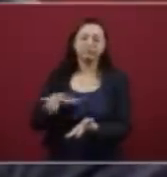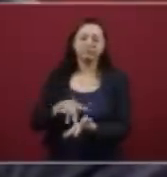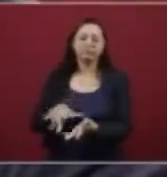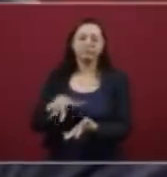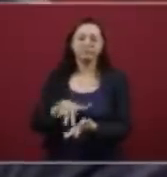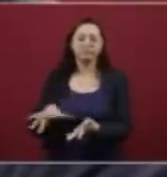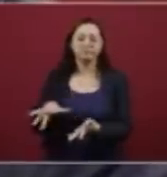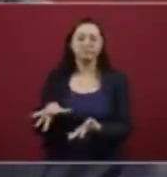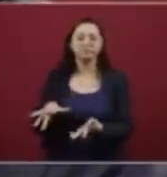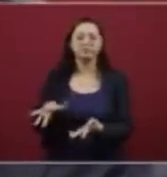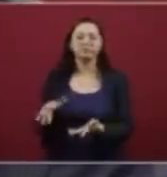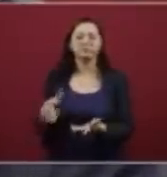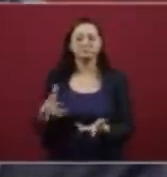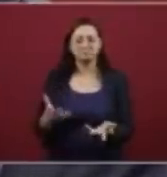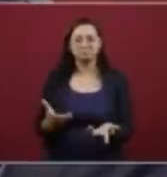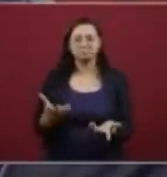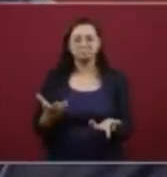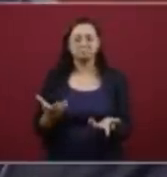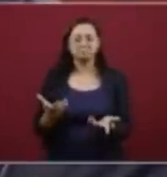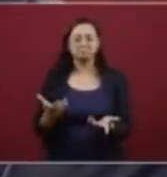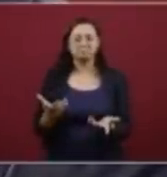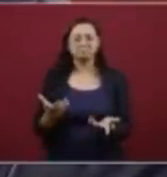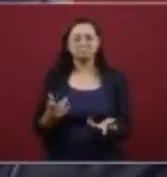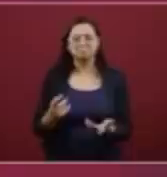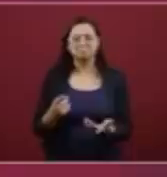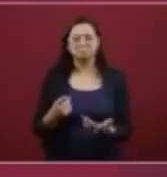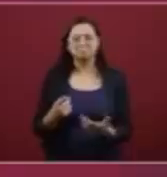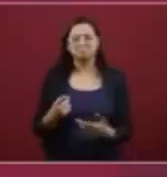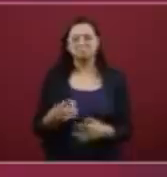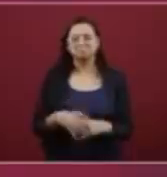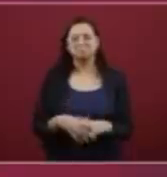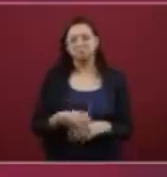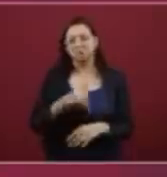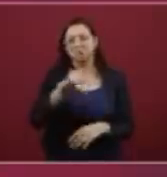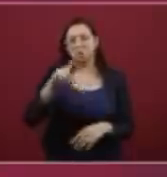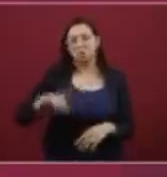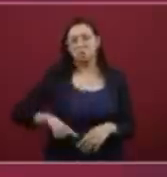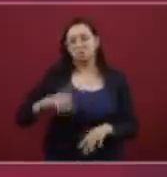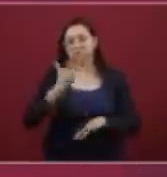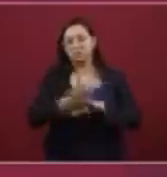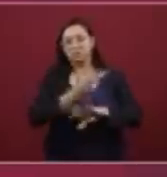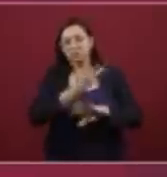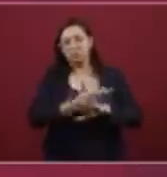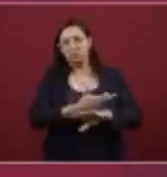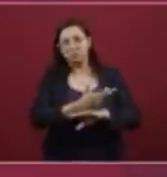esta petición, esta demanda del gobierno de Estados Unidos,